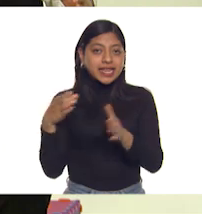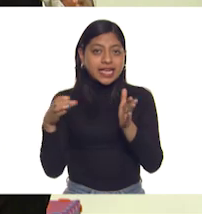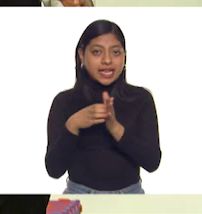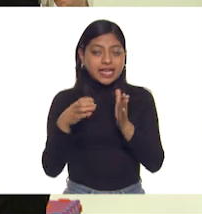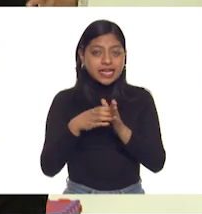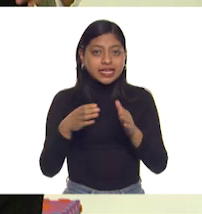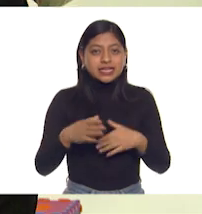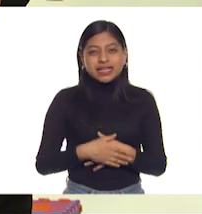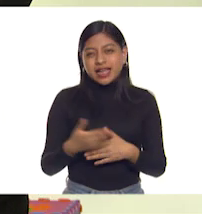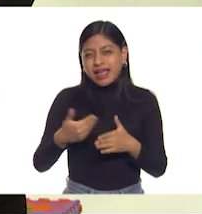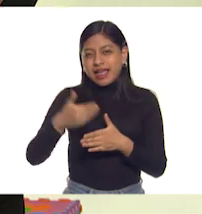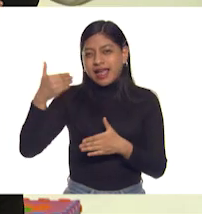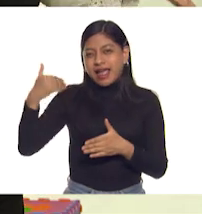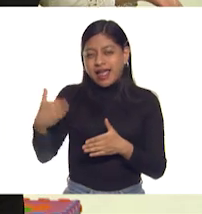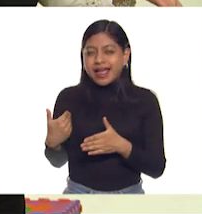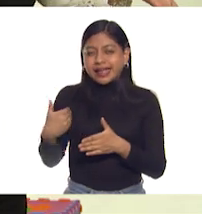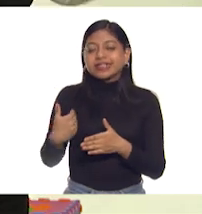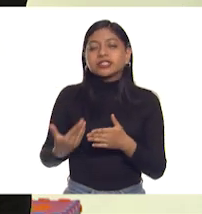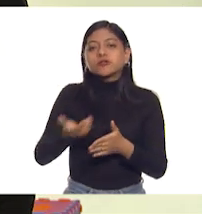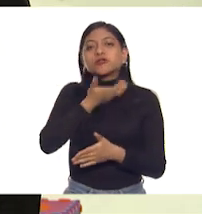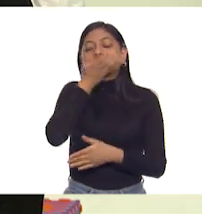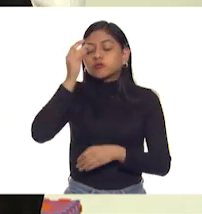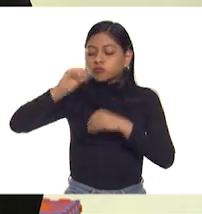donde va la fruta y que se llaman guacal.